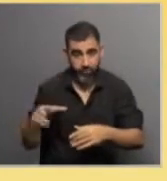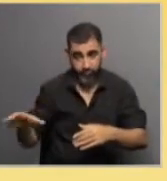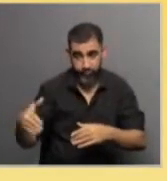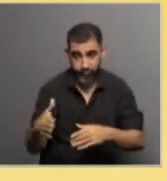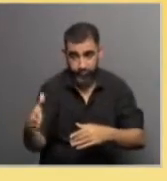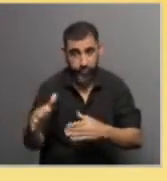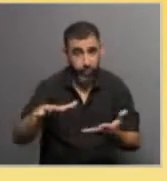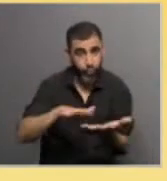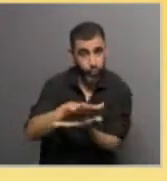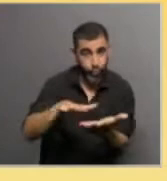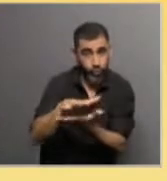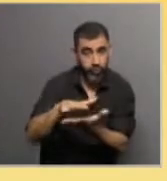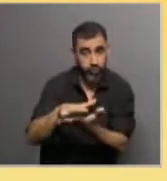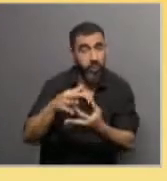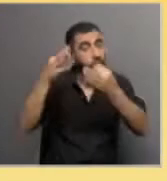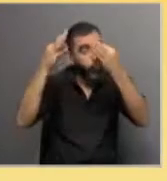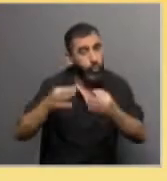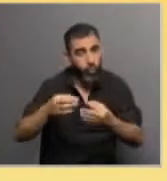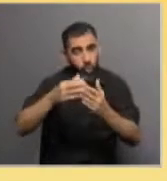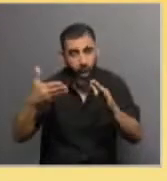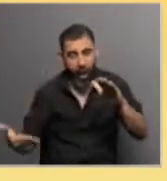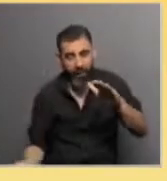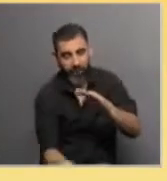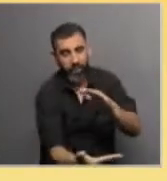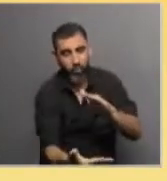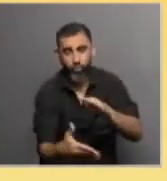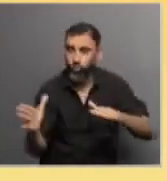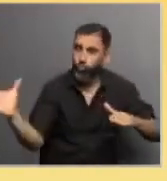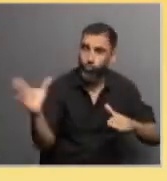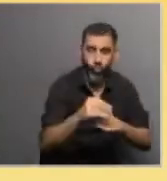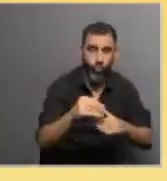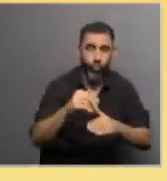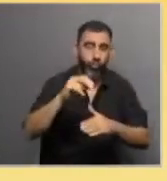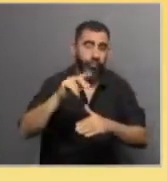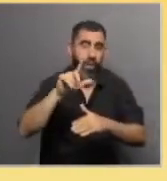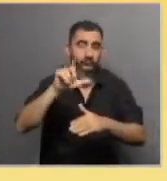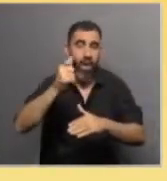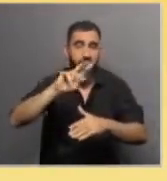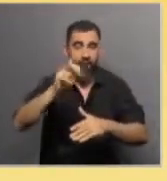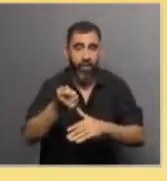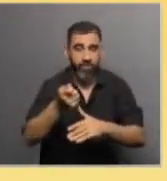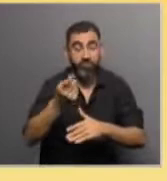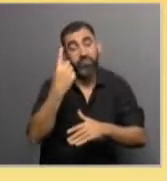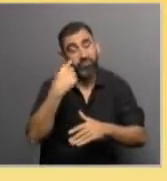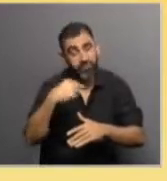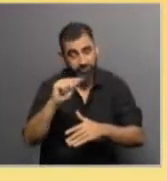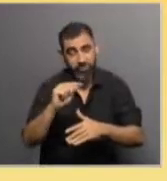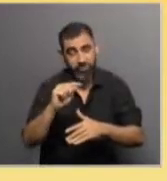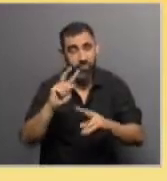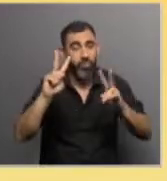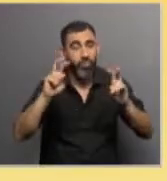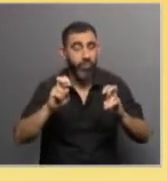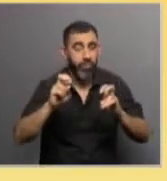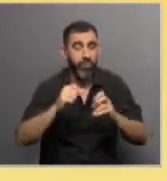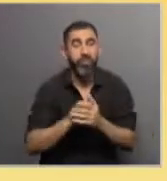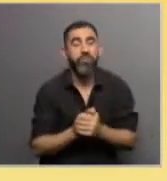en esa zona, se encuentra por debajo de toda esa capa basáltica. Y por gradiente geotérmico, es decir,